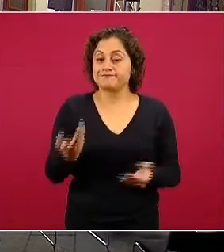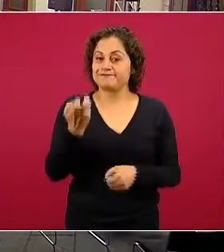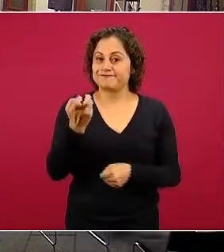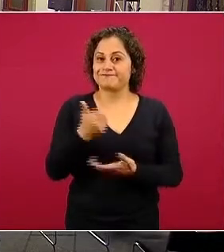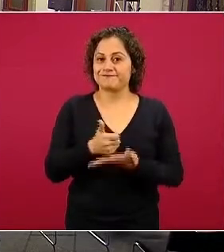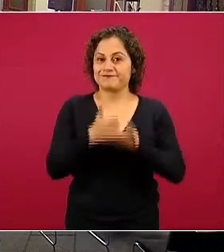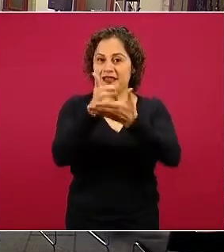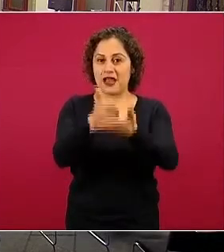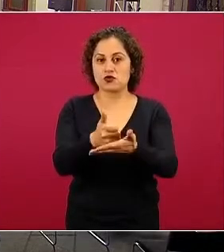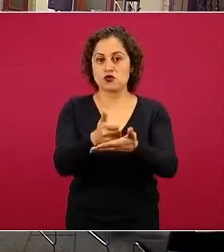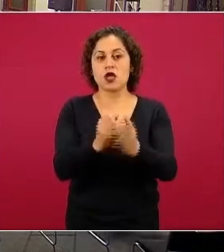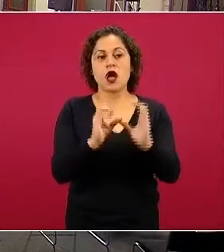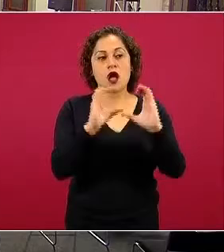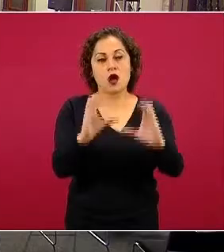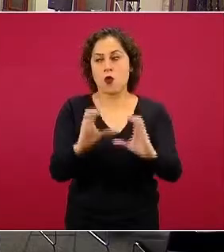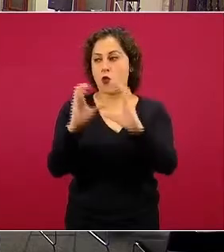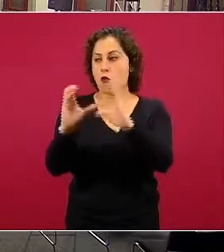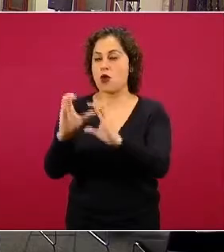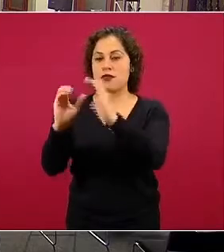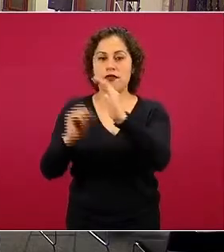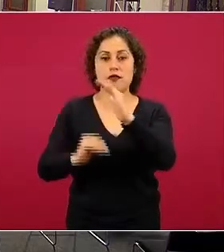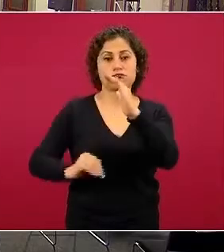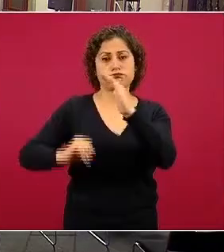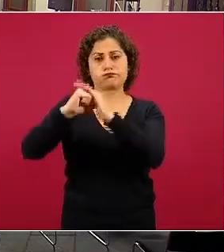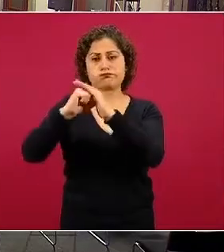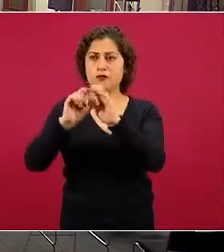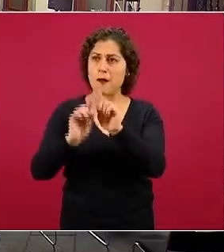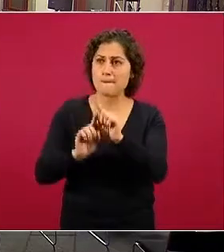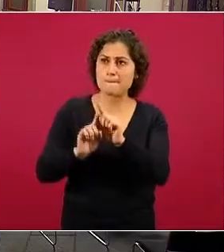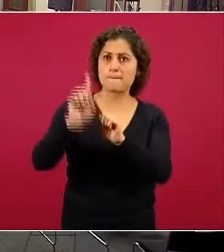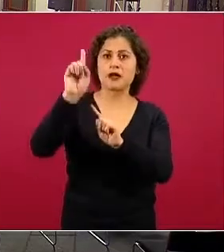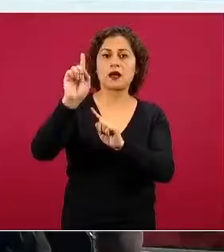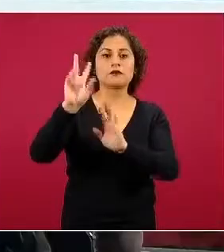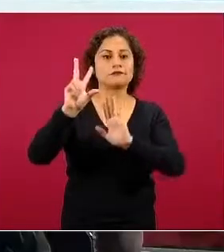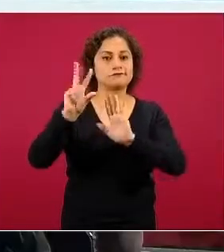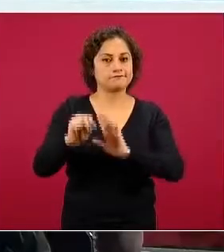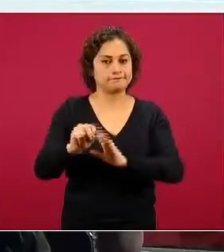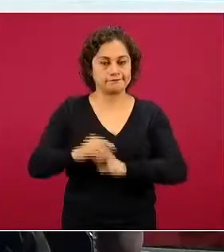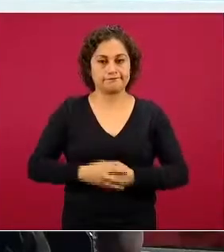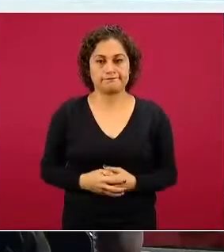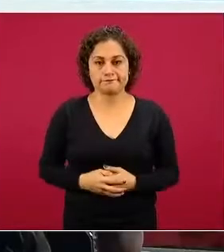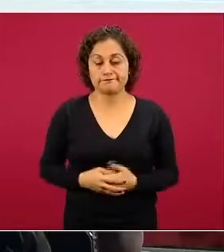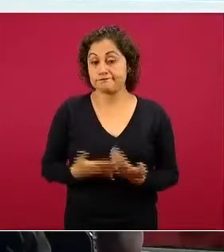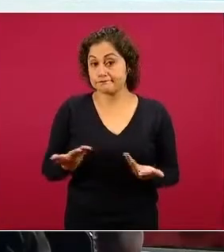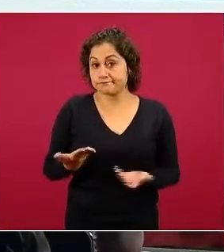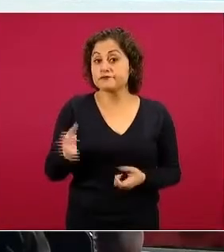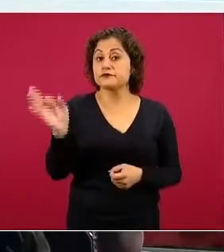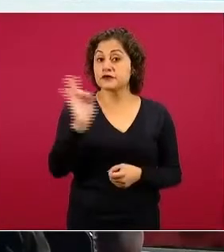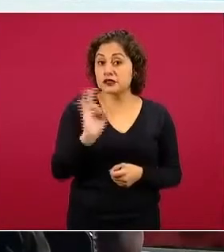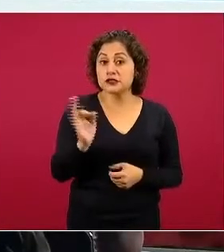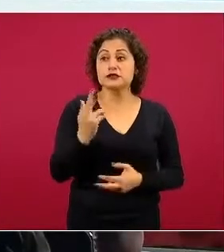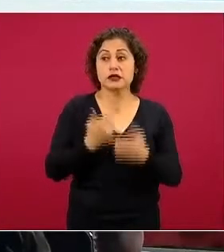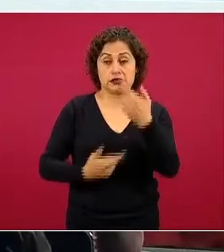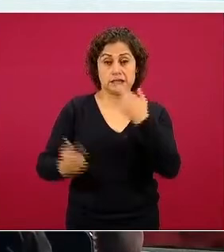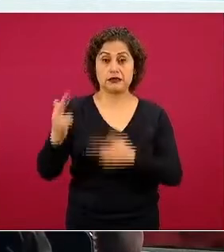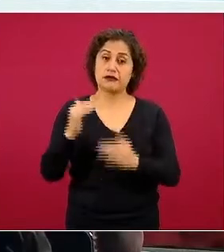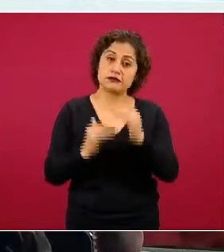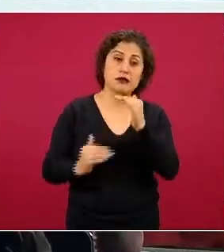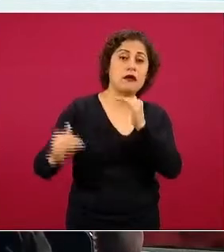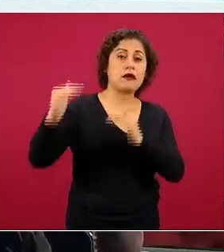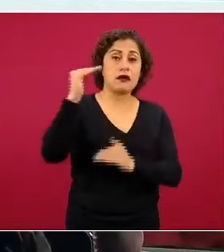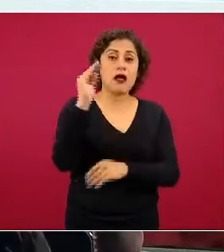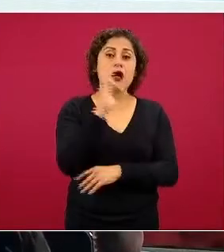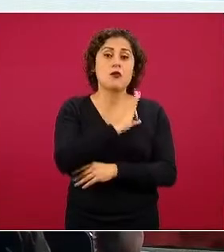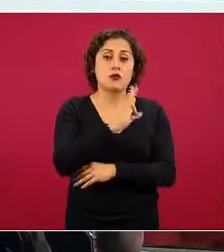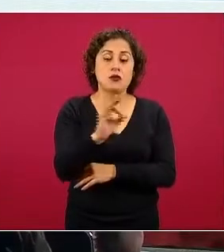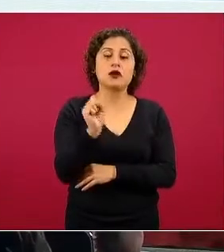curva no sea mayor, para que este pico no sea mayor a este. ¿Puede ser mayor? Sí, también puede ser mayor.